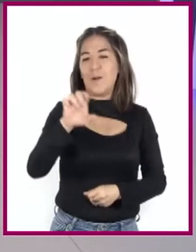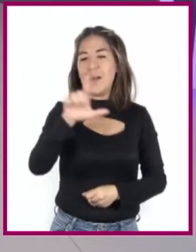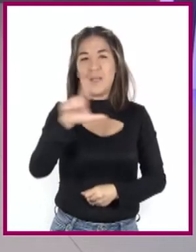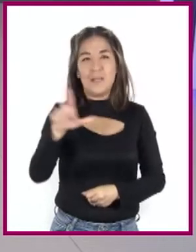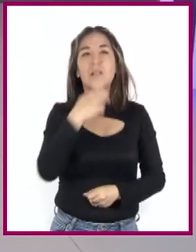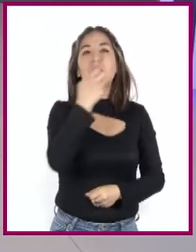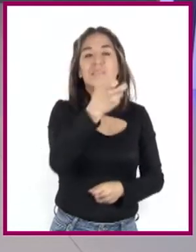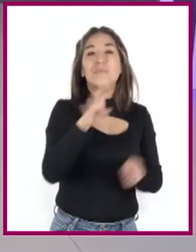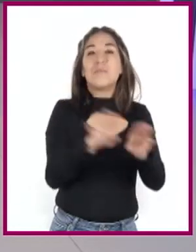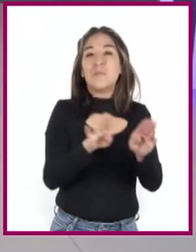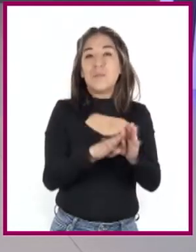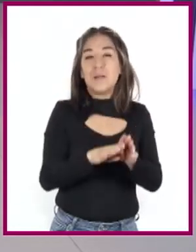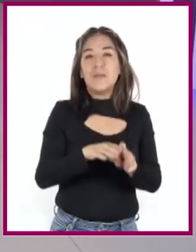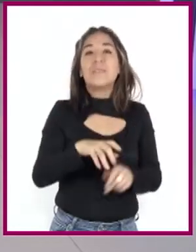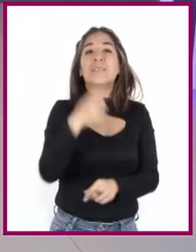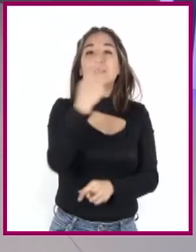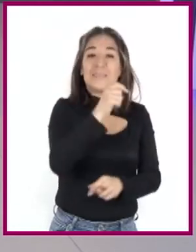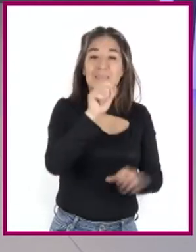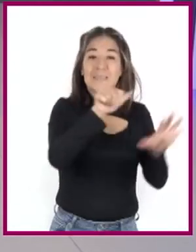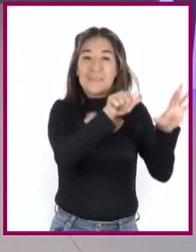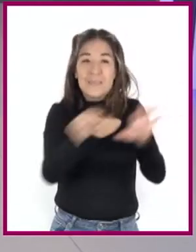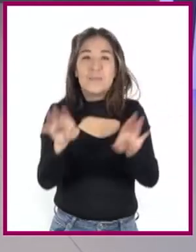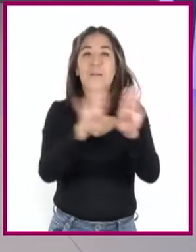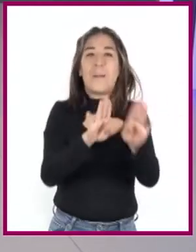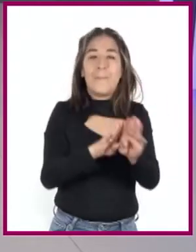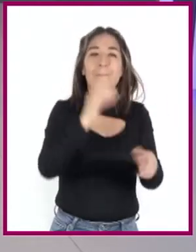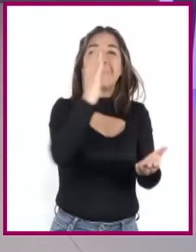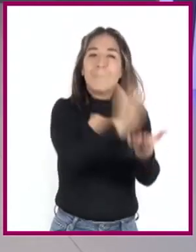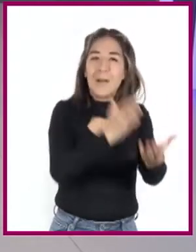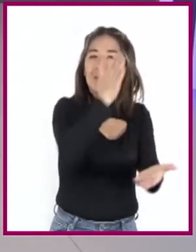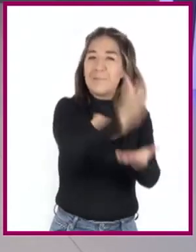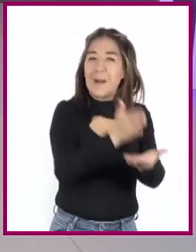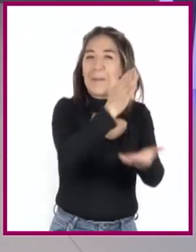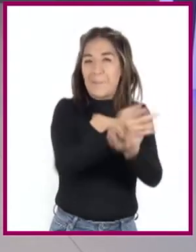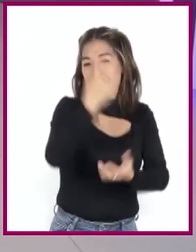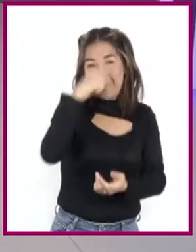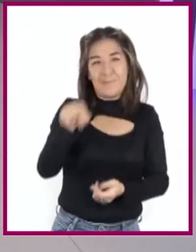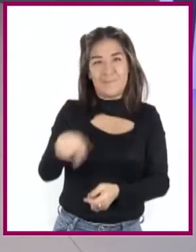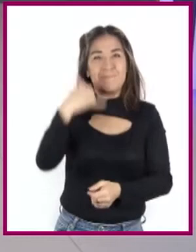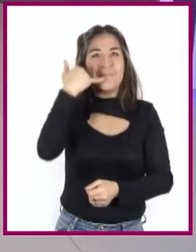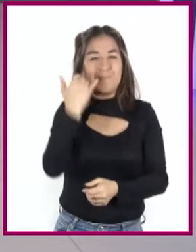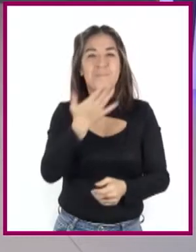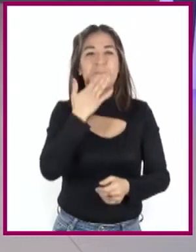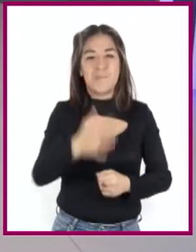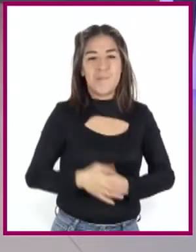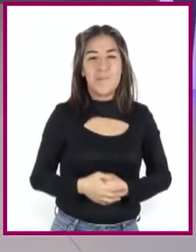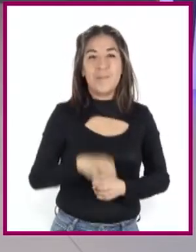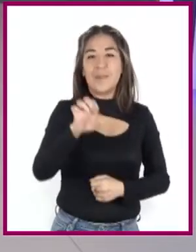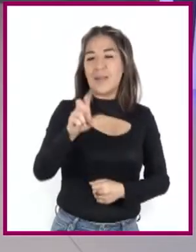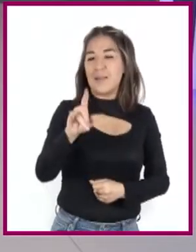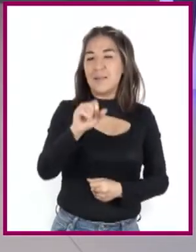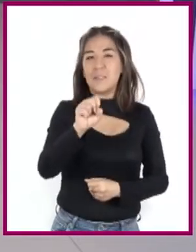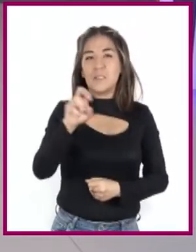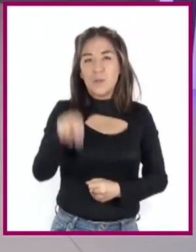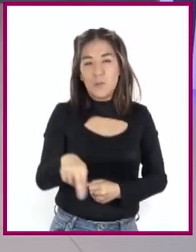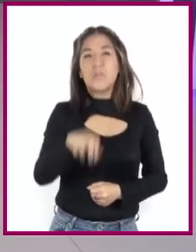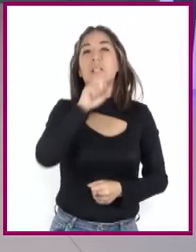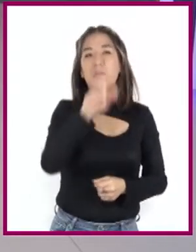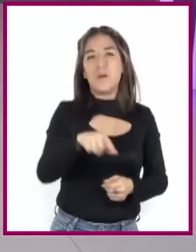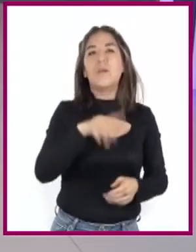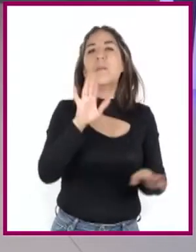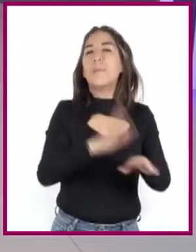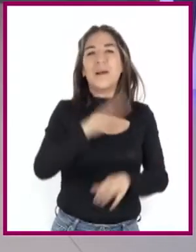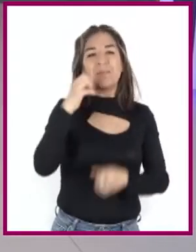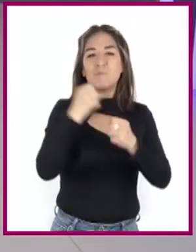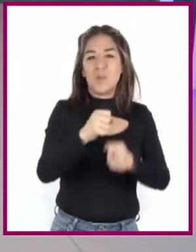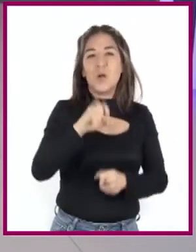hasta en 600 litigios por la autoría del teléfono, incluidos Meucci, Gray, Edison o la entonces